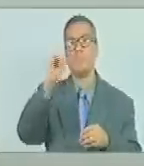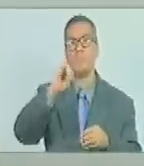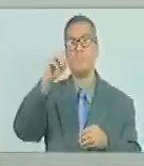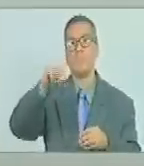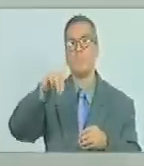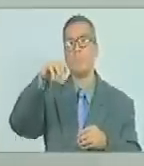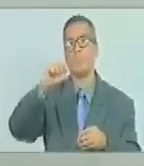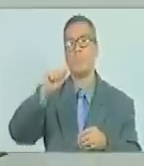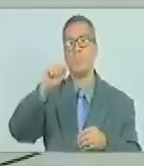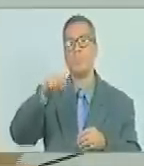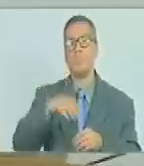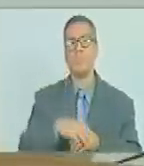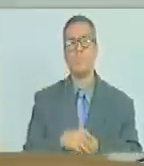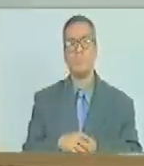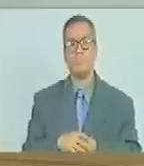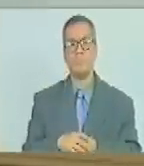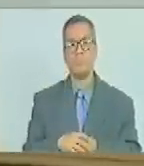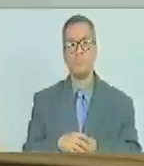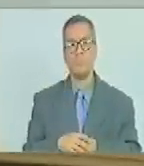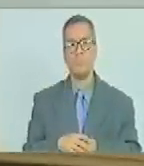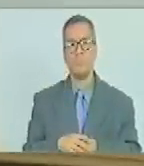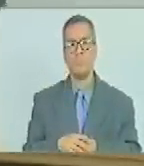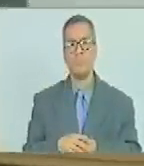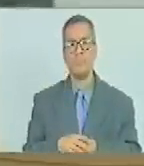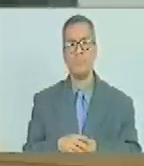de Henry Ramos Alup.